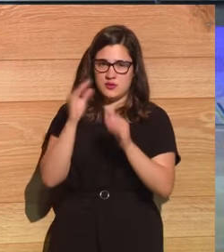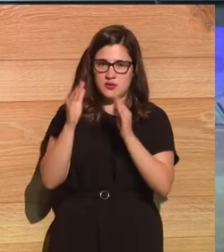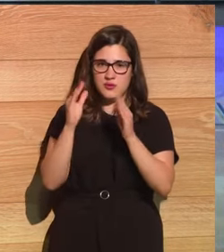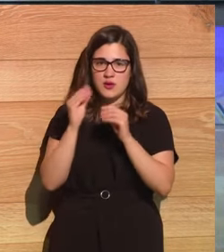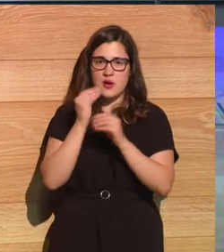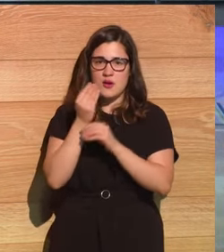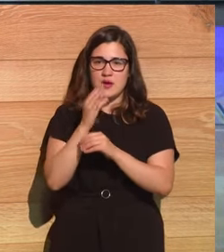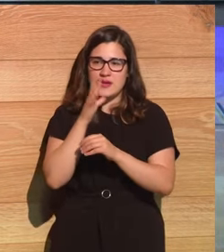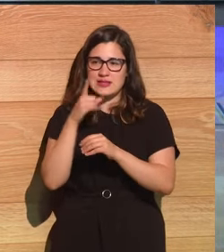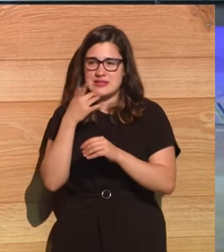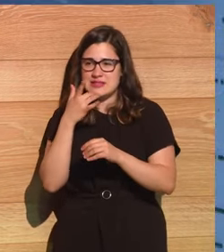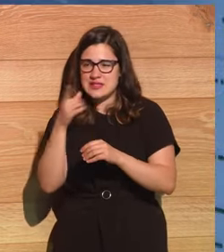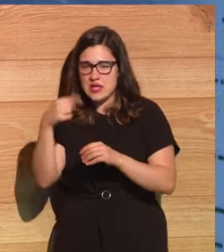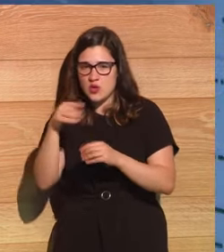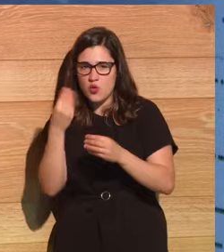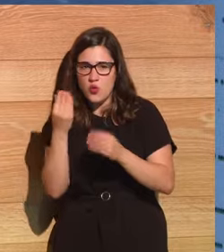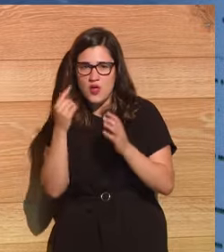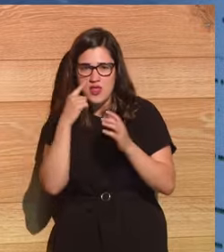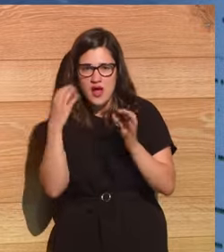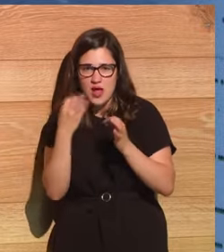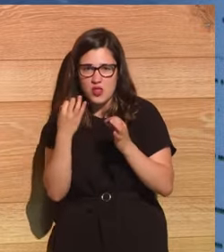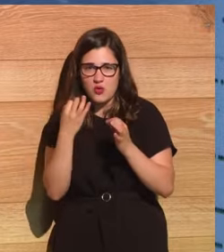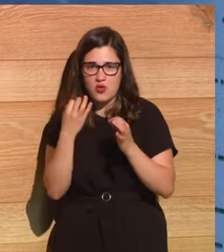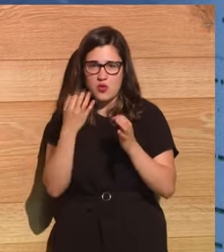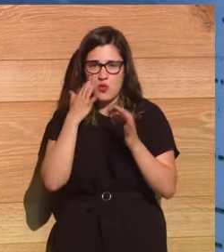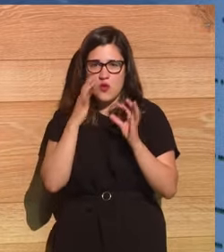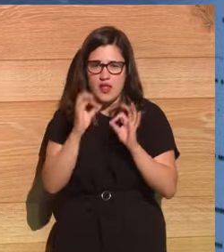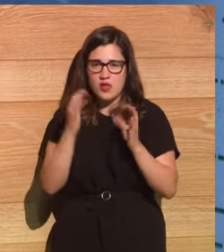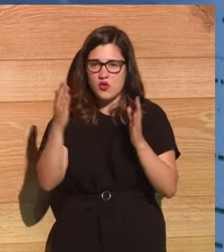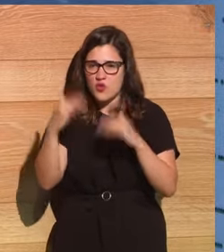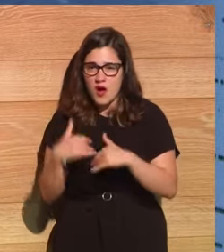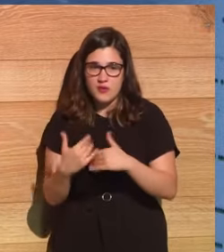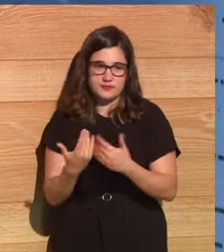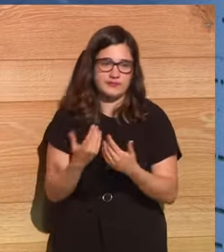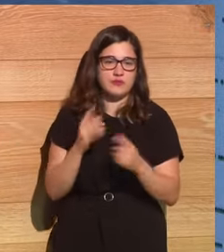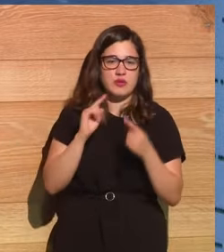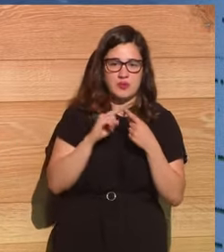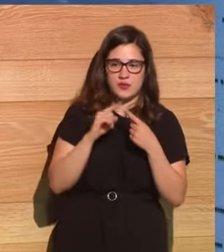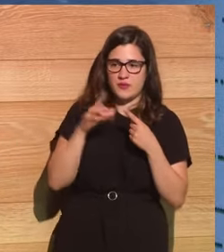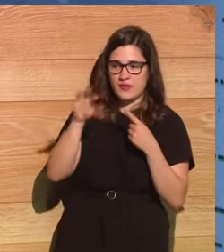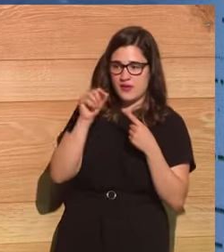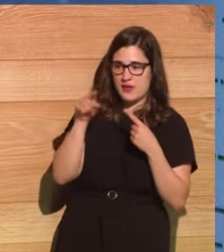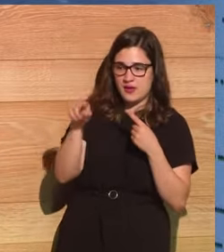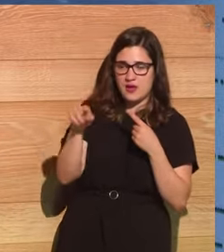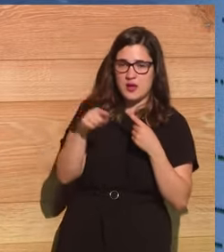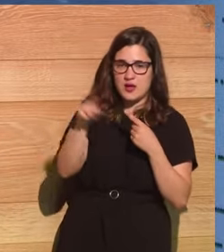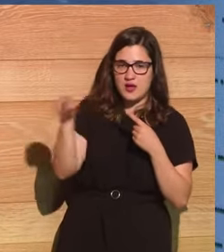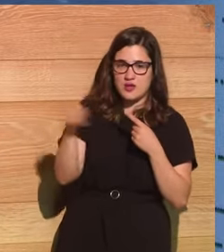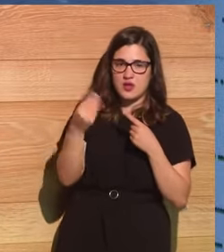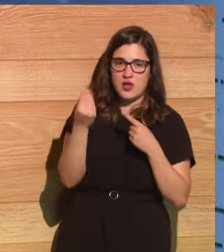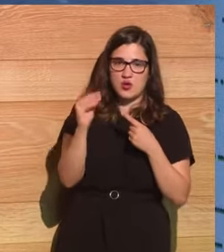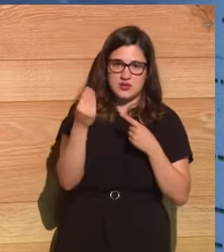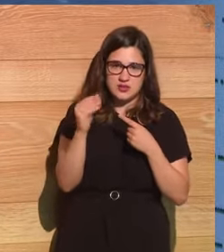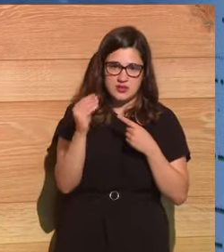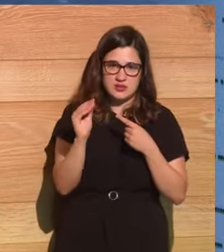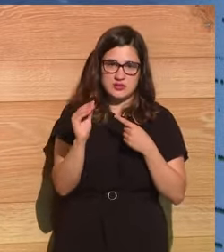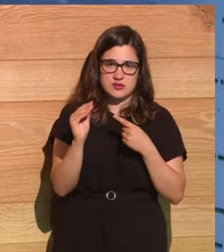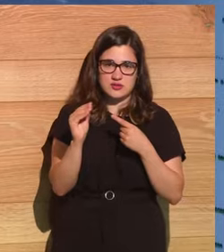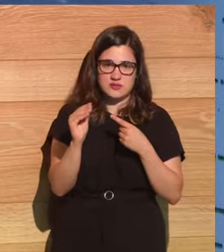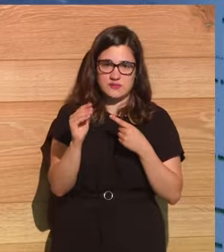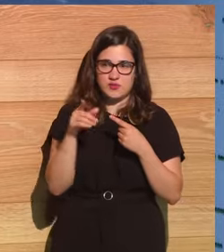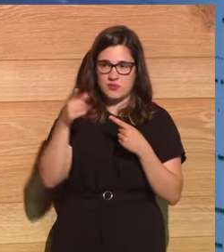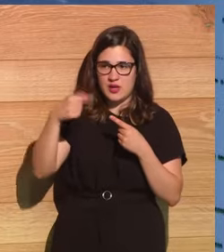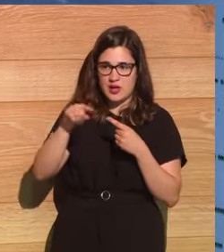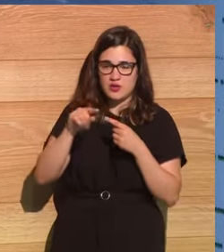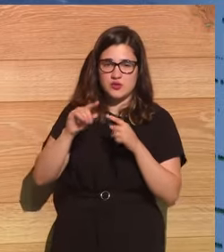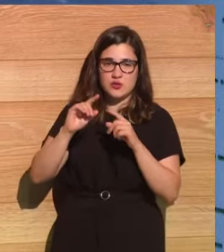tenían cuidado, que si eran, bueno, primero eran adolescentes, hay que entender que la biología es otra, de pulsiones y de necesidad, pero que ha sido antinatural para